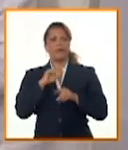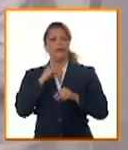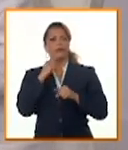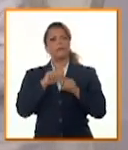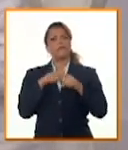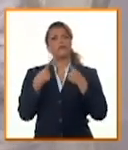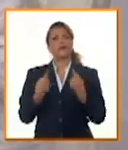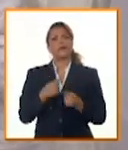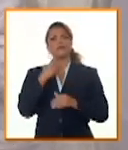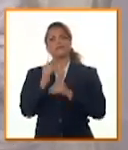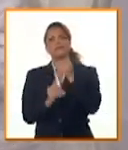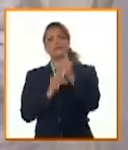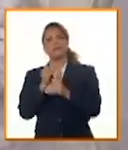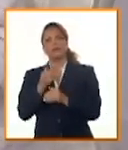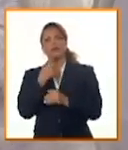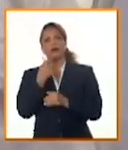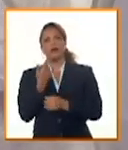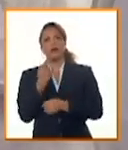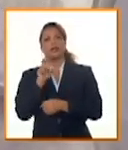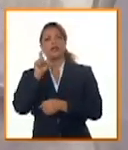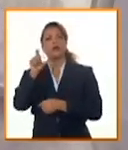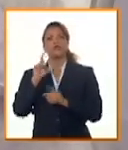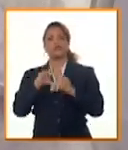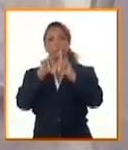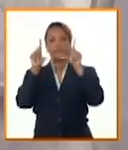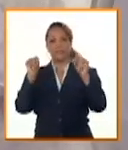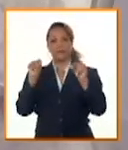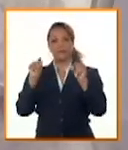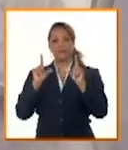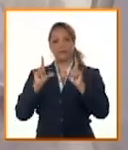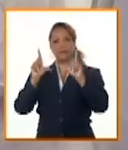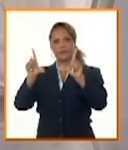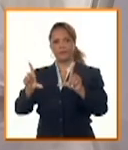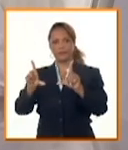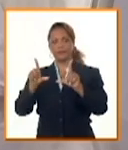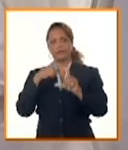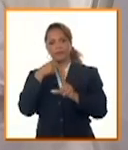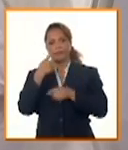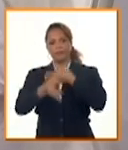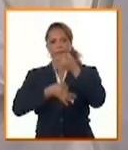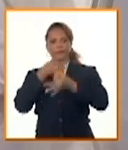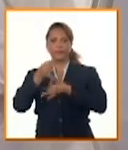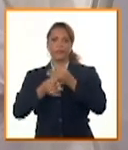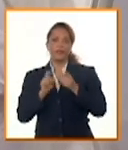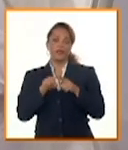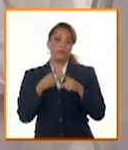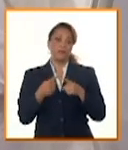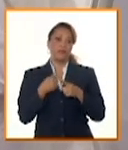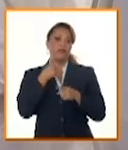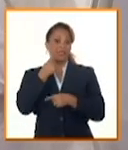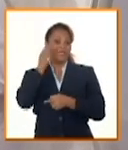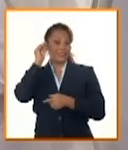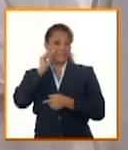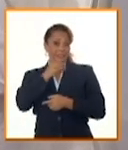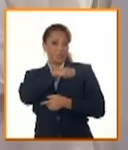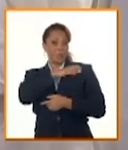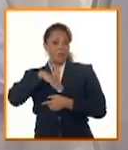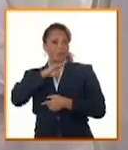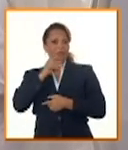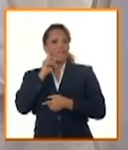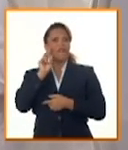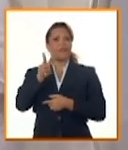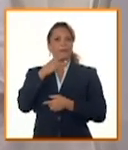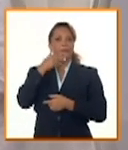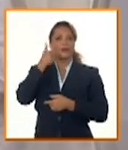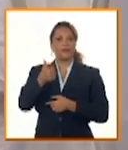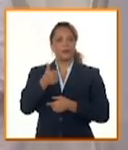pediría que me pusieran la la última La Última diapositiva porque así la población puede verlo mejor